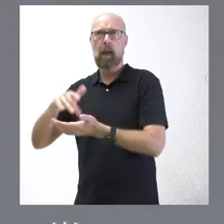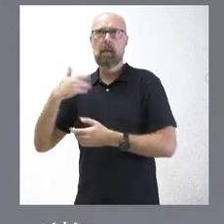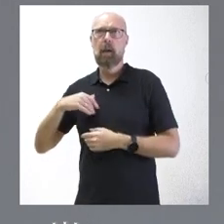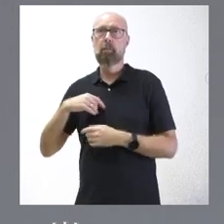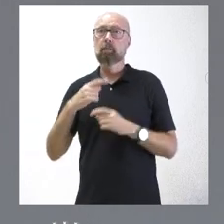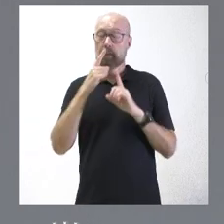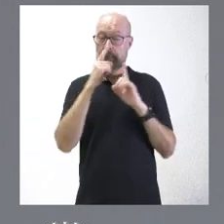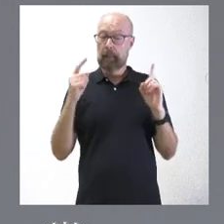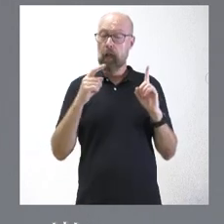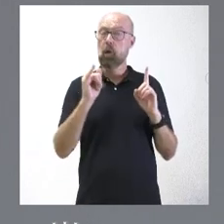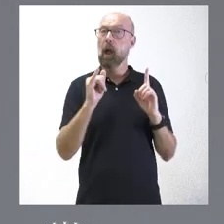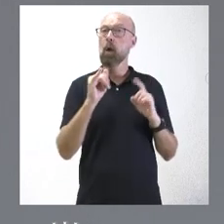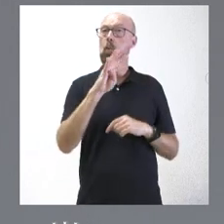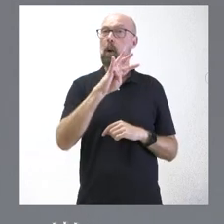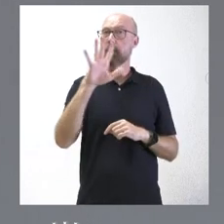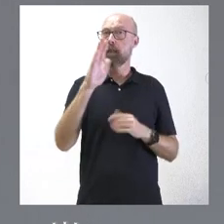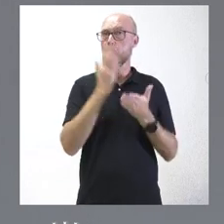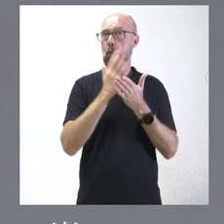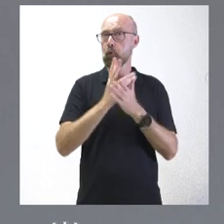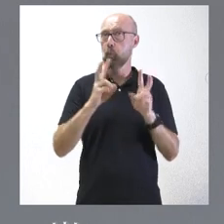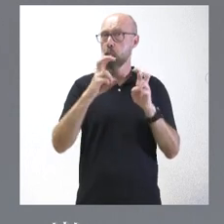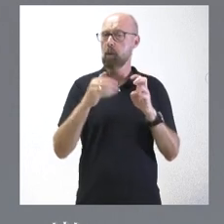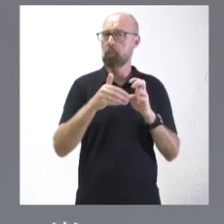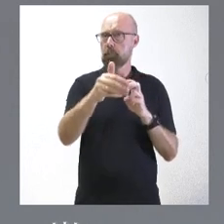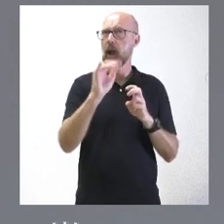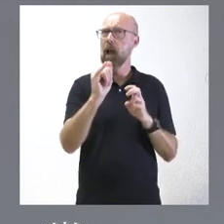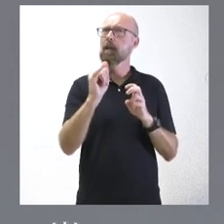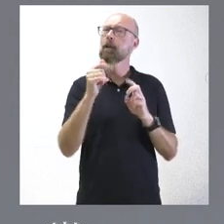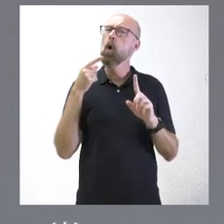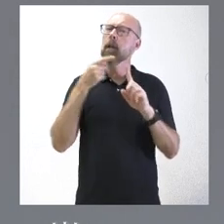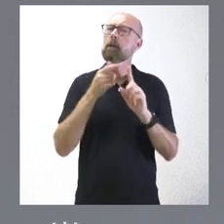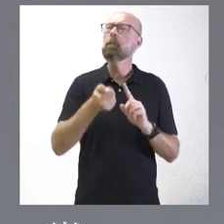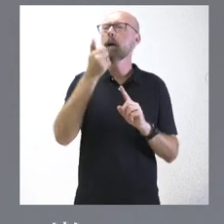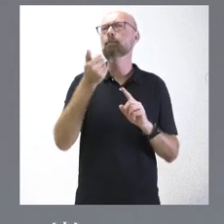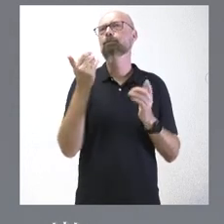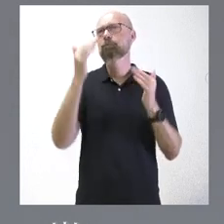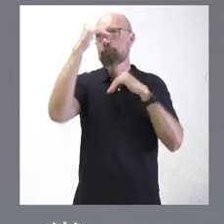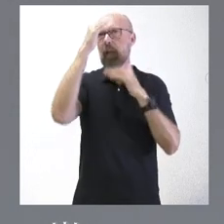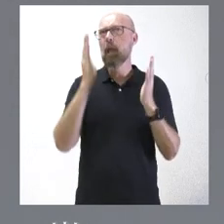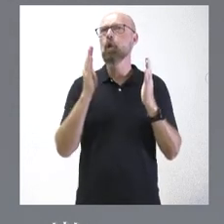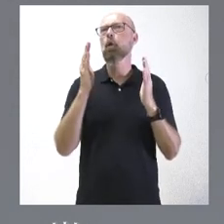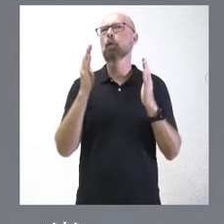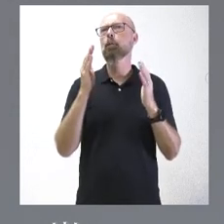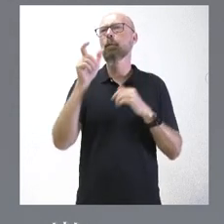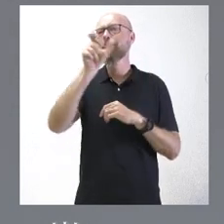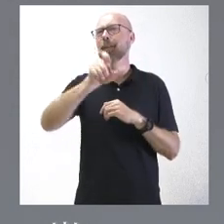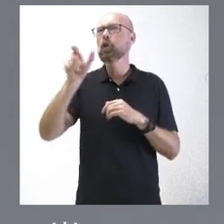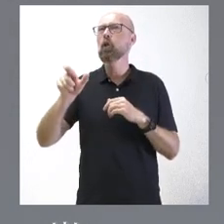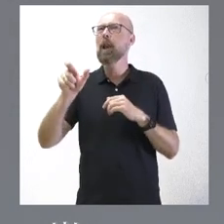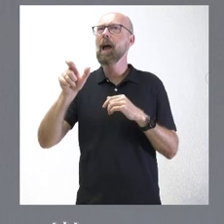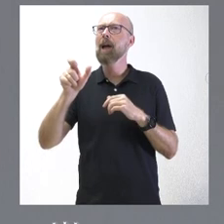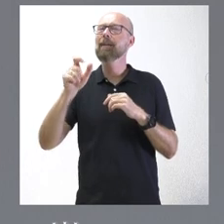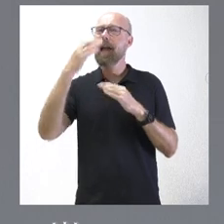45 cursos nuevos destinados sobre todo a la atención al personal de atención